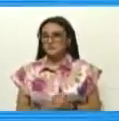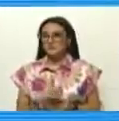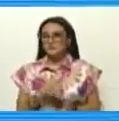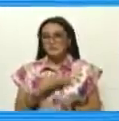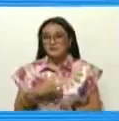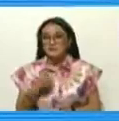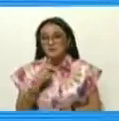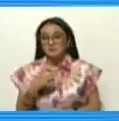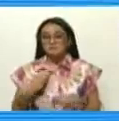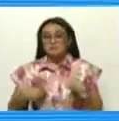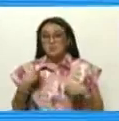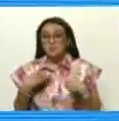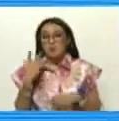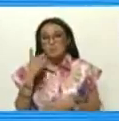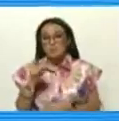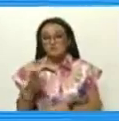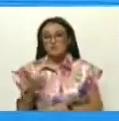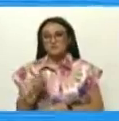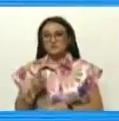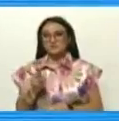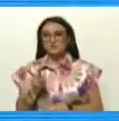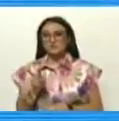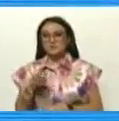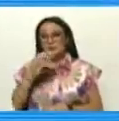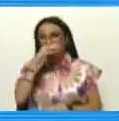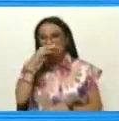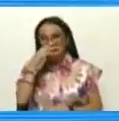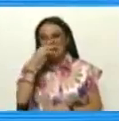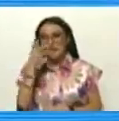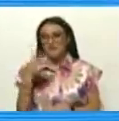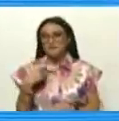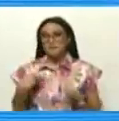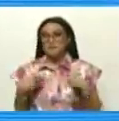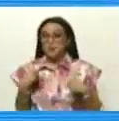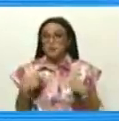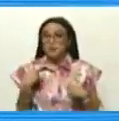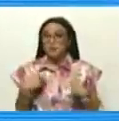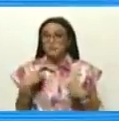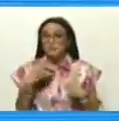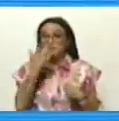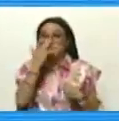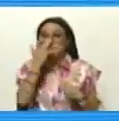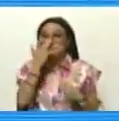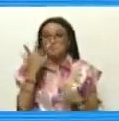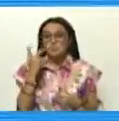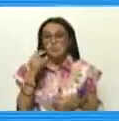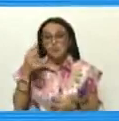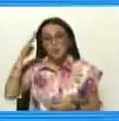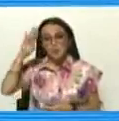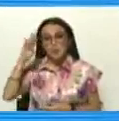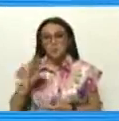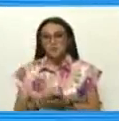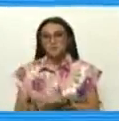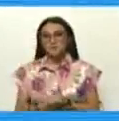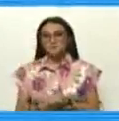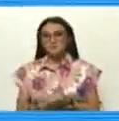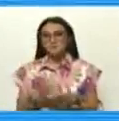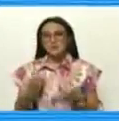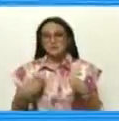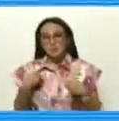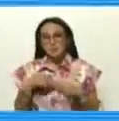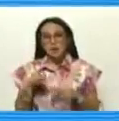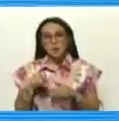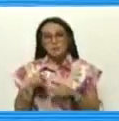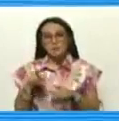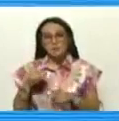que dicen, estamos preocupados por Venezuela, estamos preocupados por Cuba, estamos preocupados por